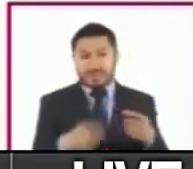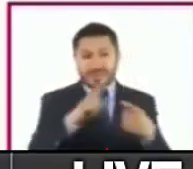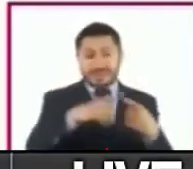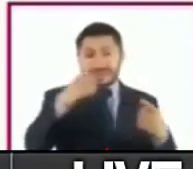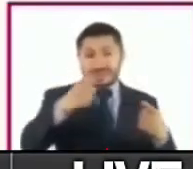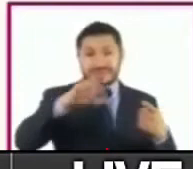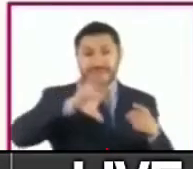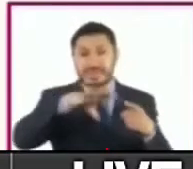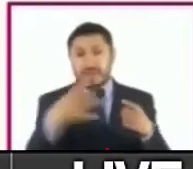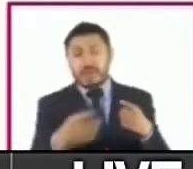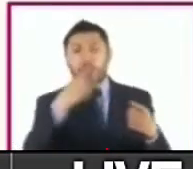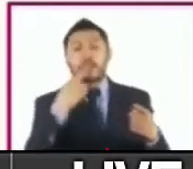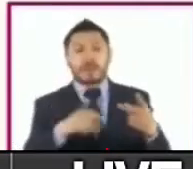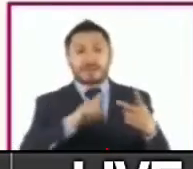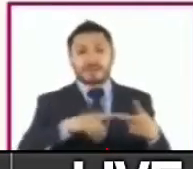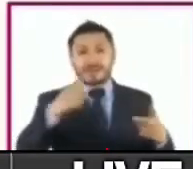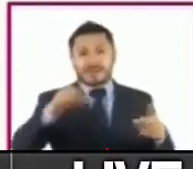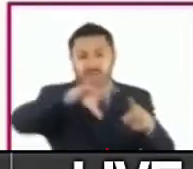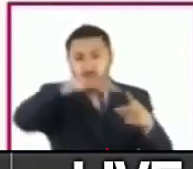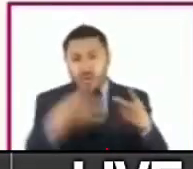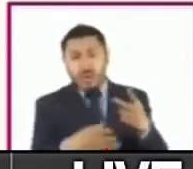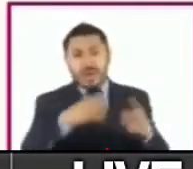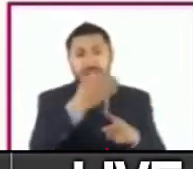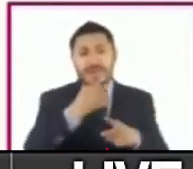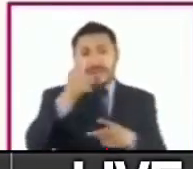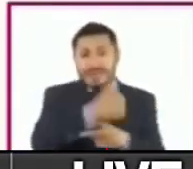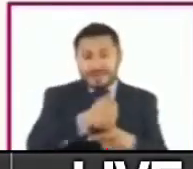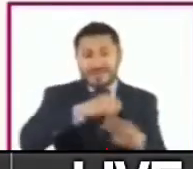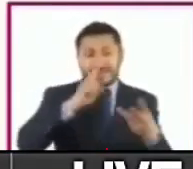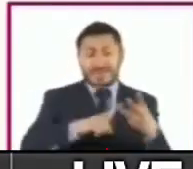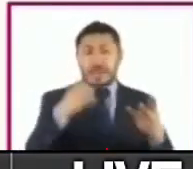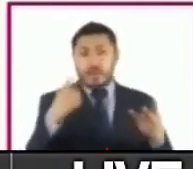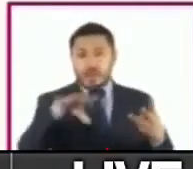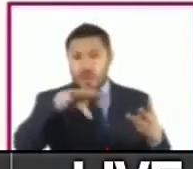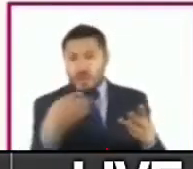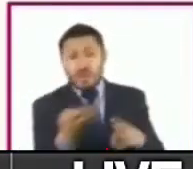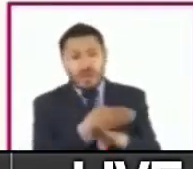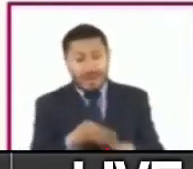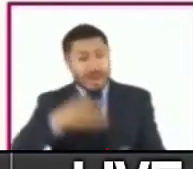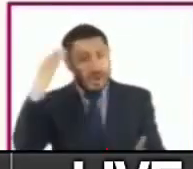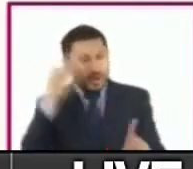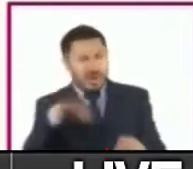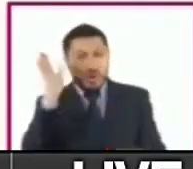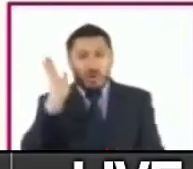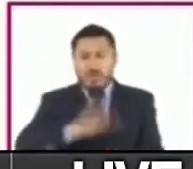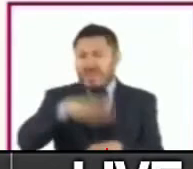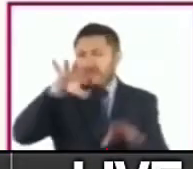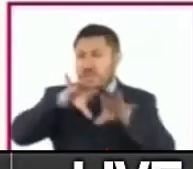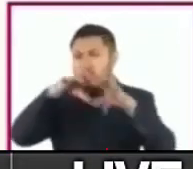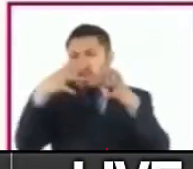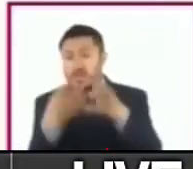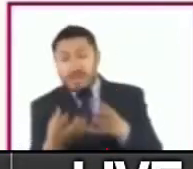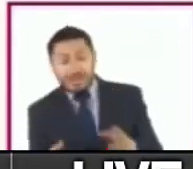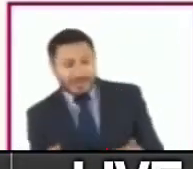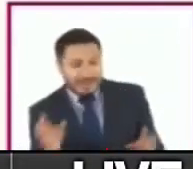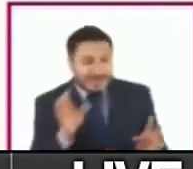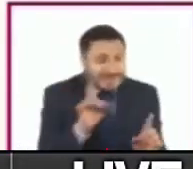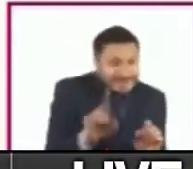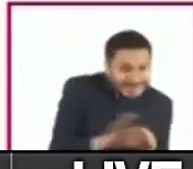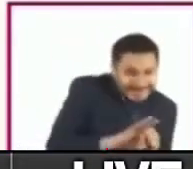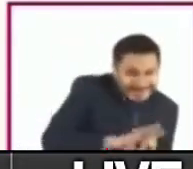azules y una pelota blanca. Y el objetivo del juego es ubicar el mayor número de pelotas cerca de la pelota